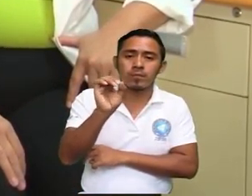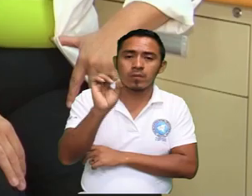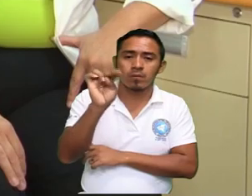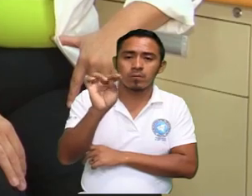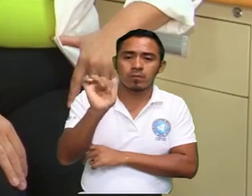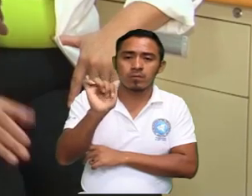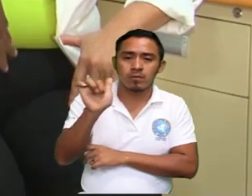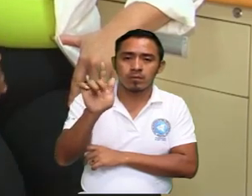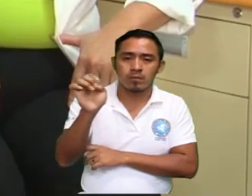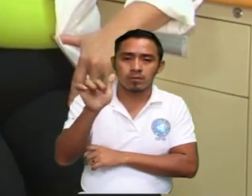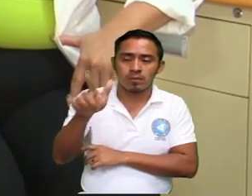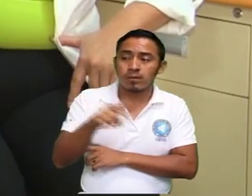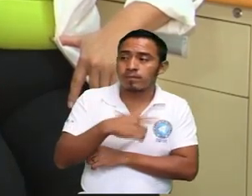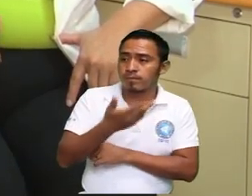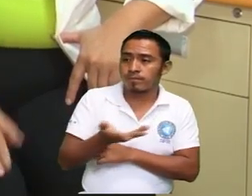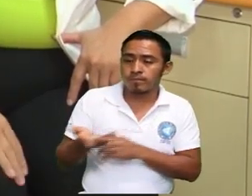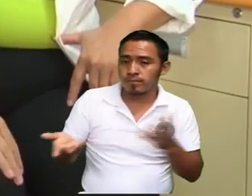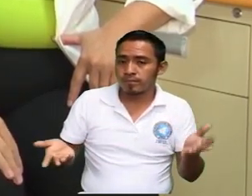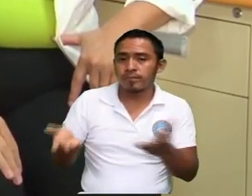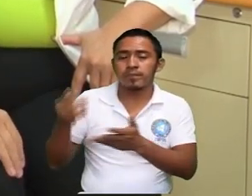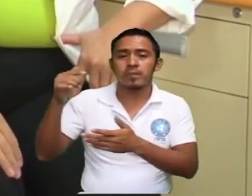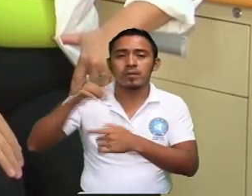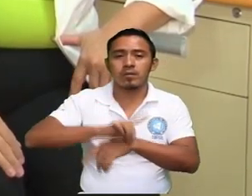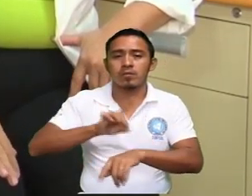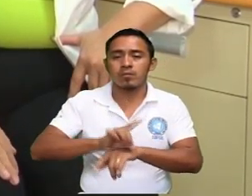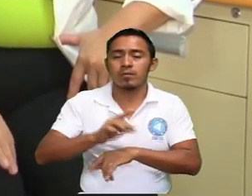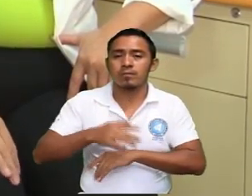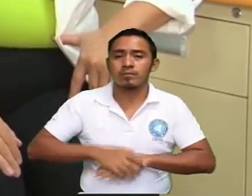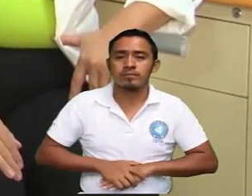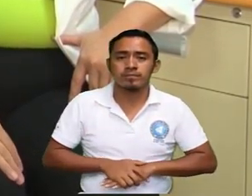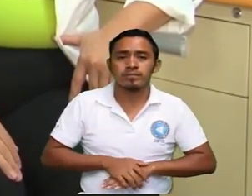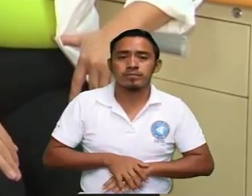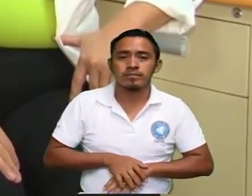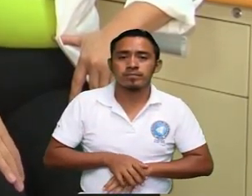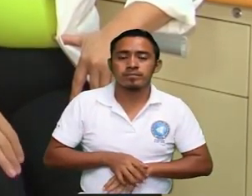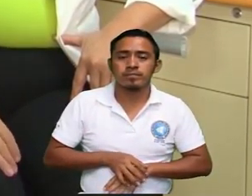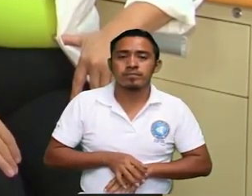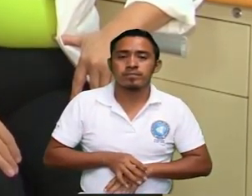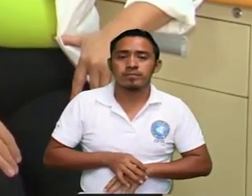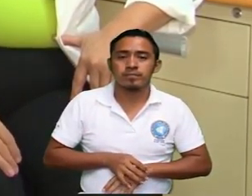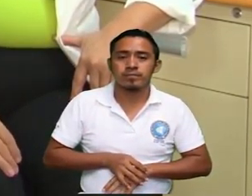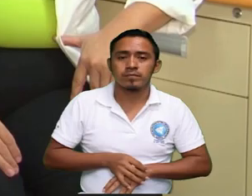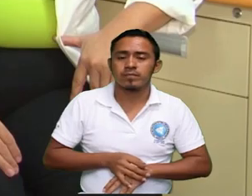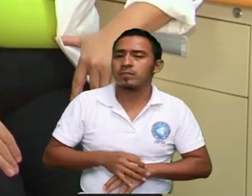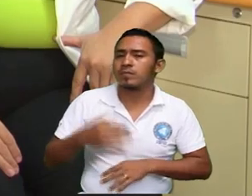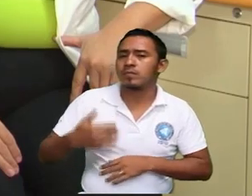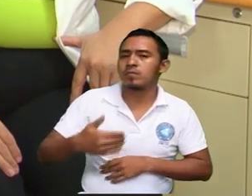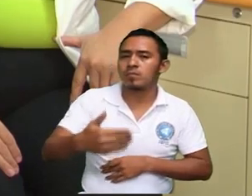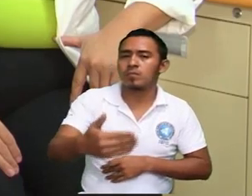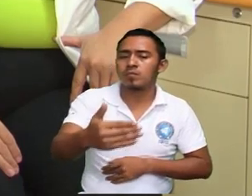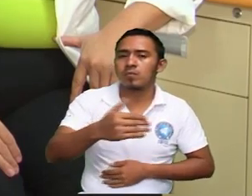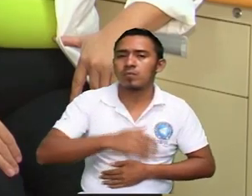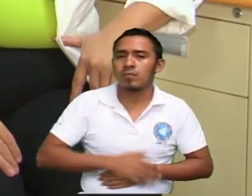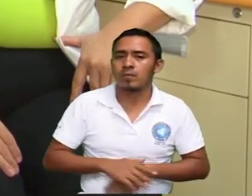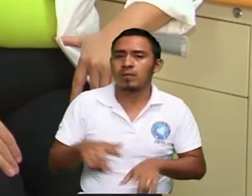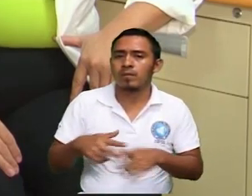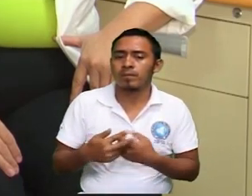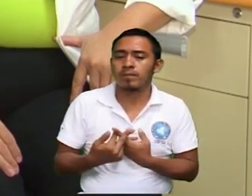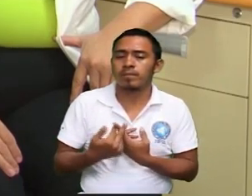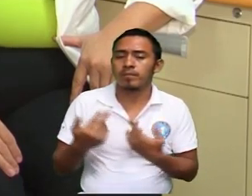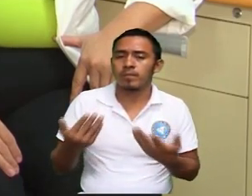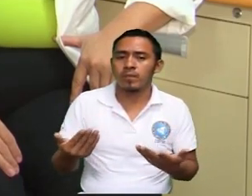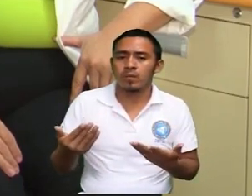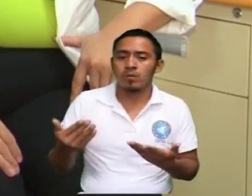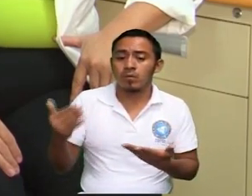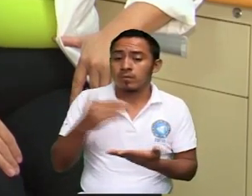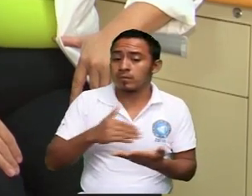Bienvenida, doctora, mucho gusto, es un placer tenerla aquí. Gracias. En este programa. ¿Desde cuándo esta unidad de